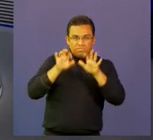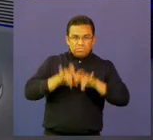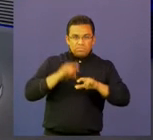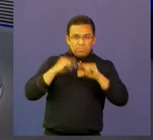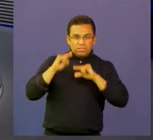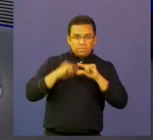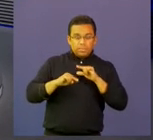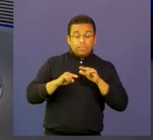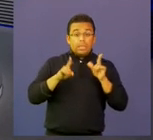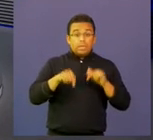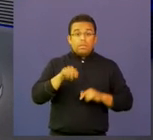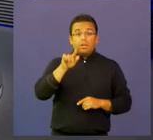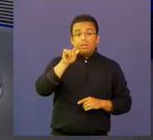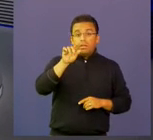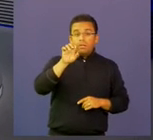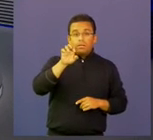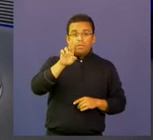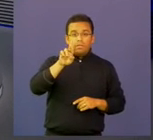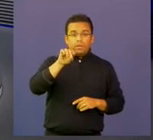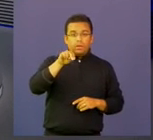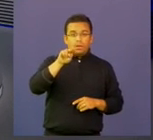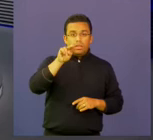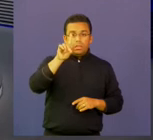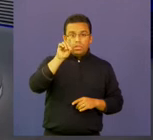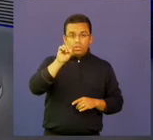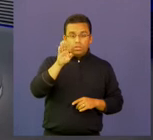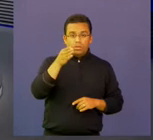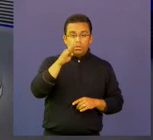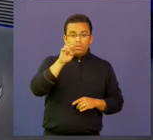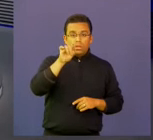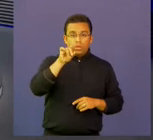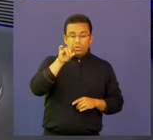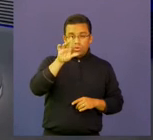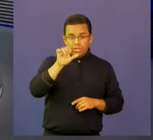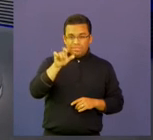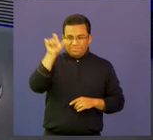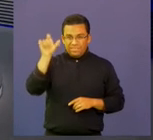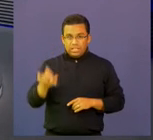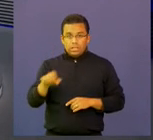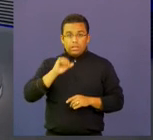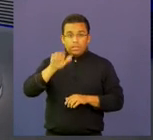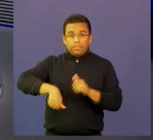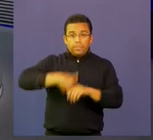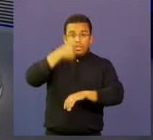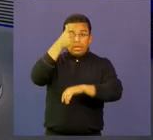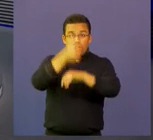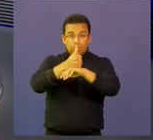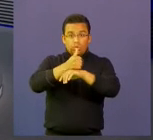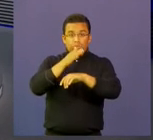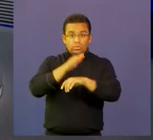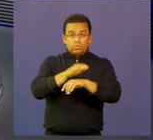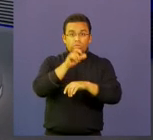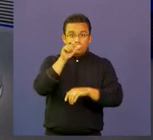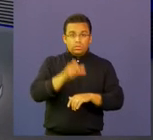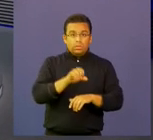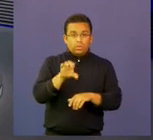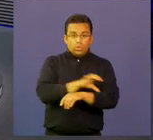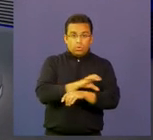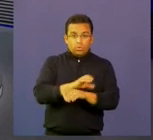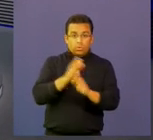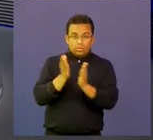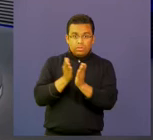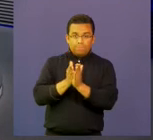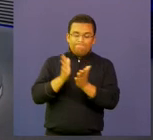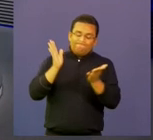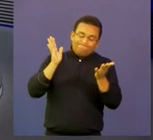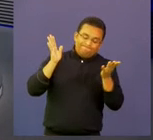que Fernando Bedoya, que es el director ejecutivo de Computadores para Educar, le tocó hacer un